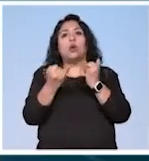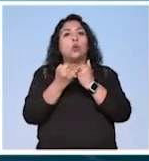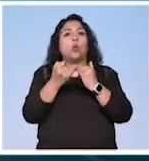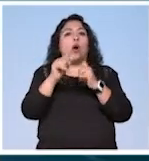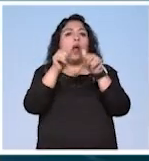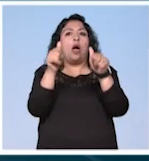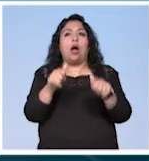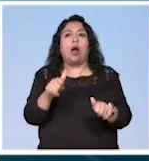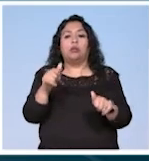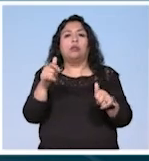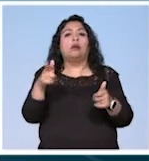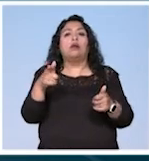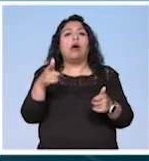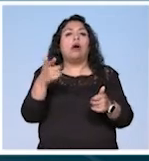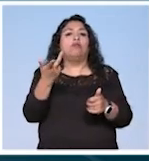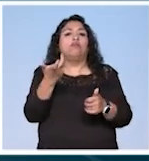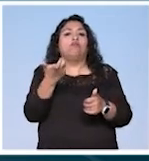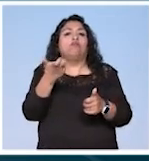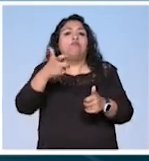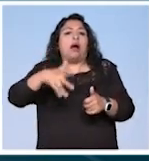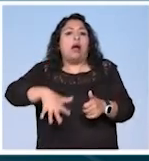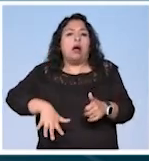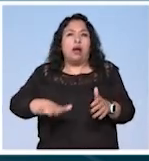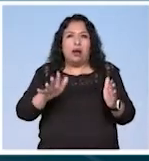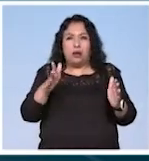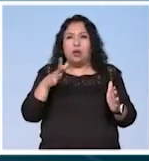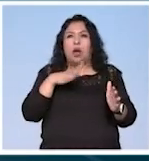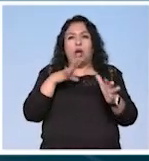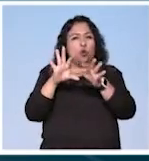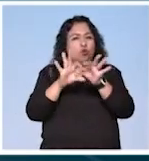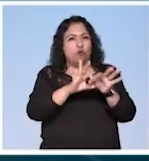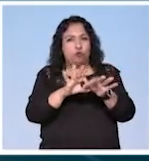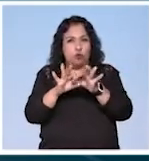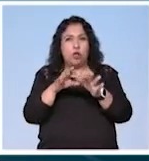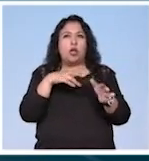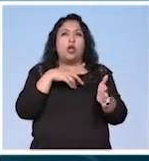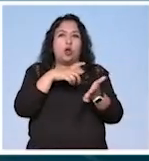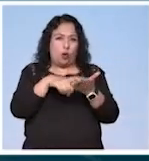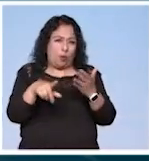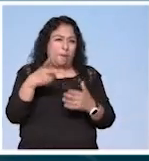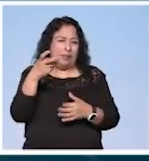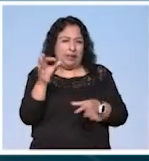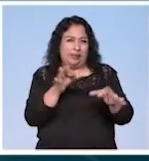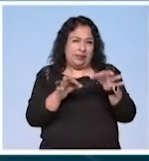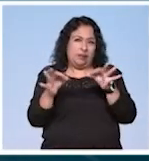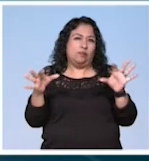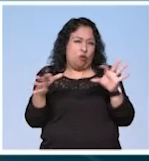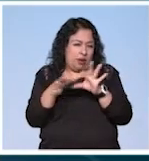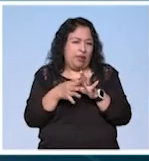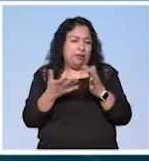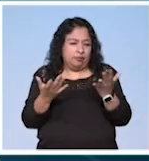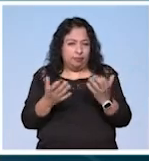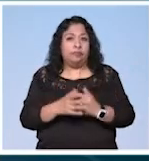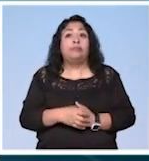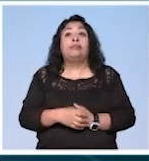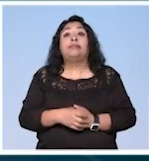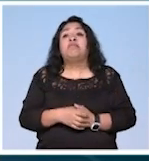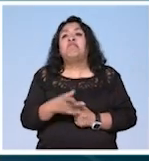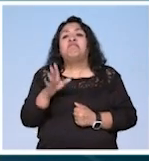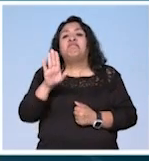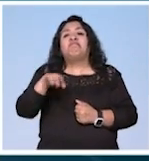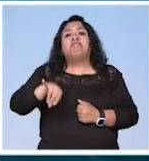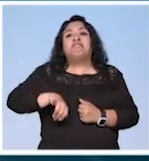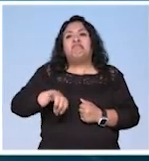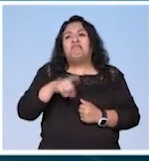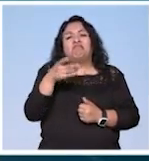obras o sea bajo el interés por las obras porque están encadenadas o sea las compras con esas monedas y y bajo el interés